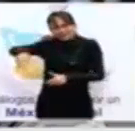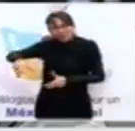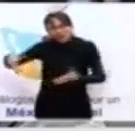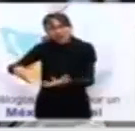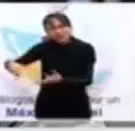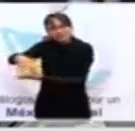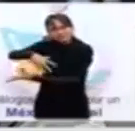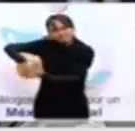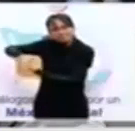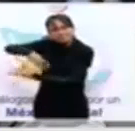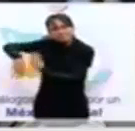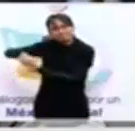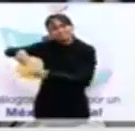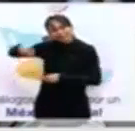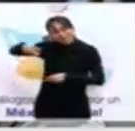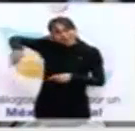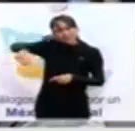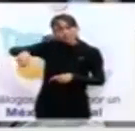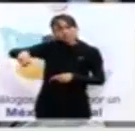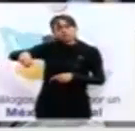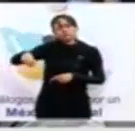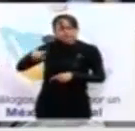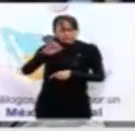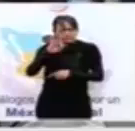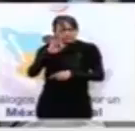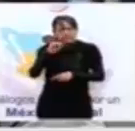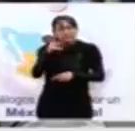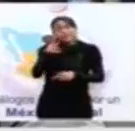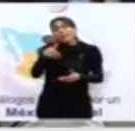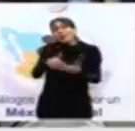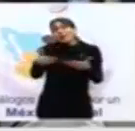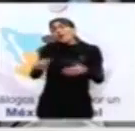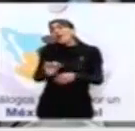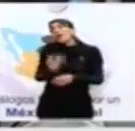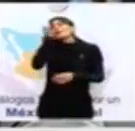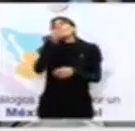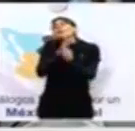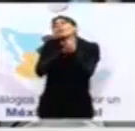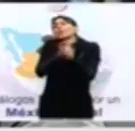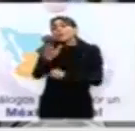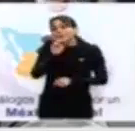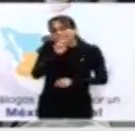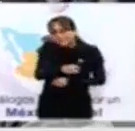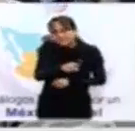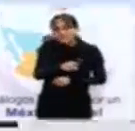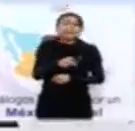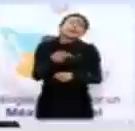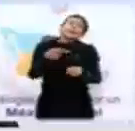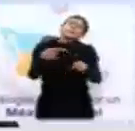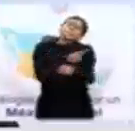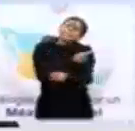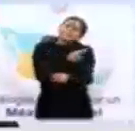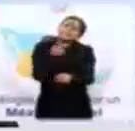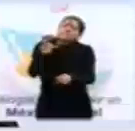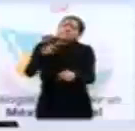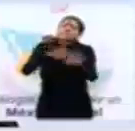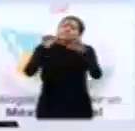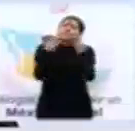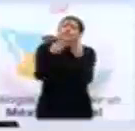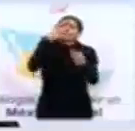Pero voy más allá. La estructura política de gobernanza de nuestras